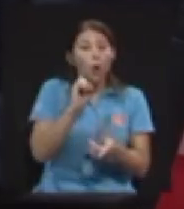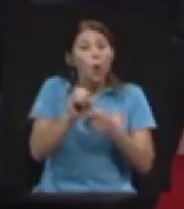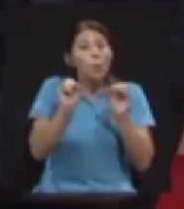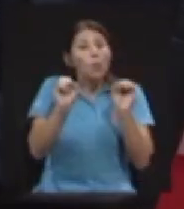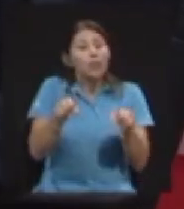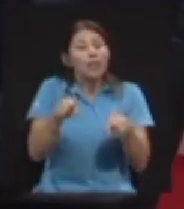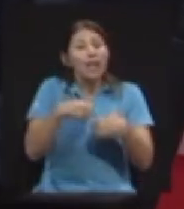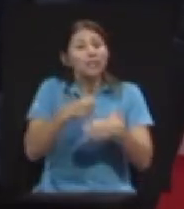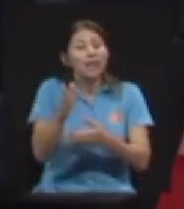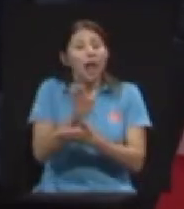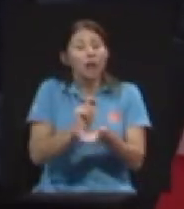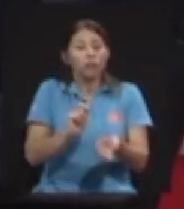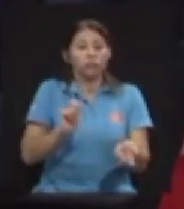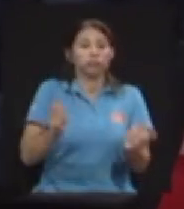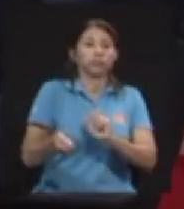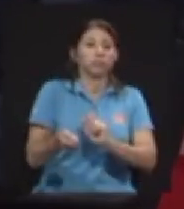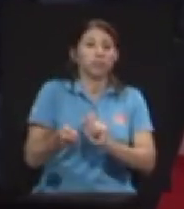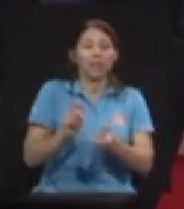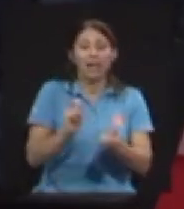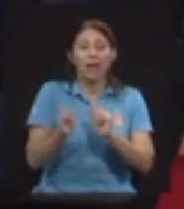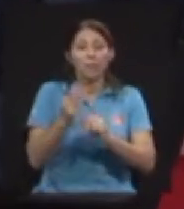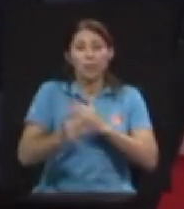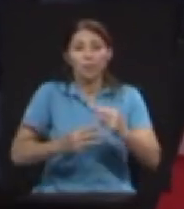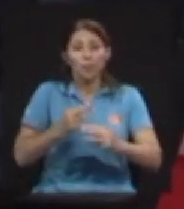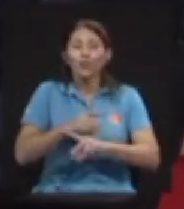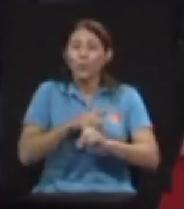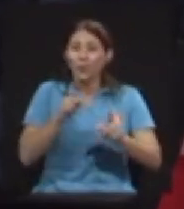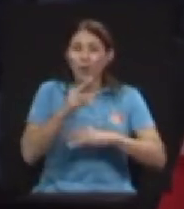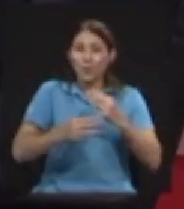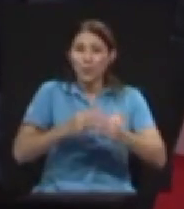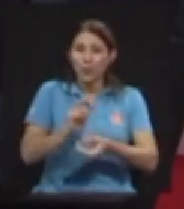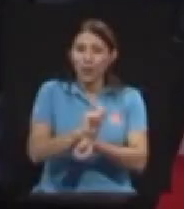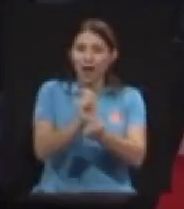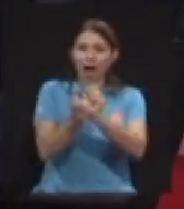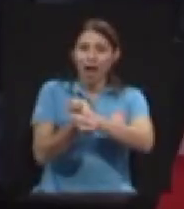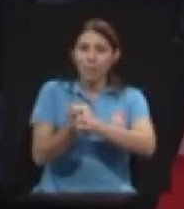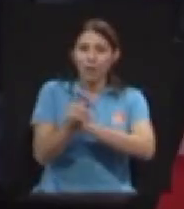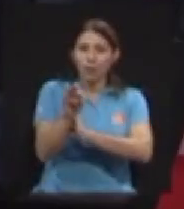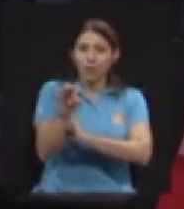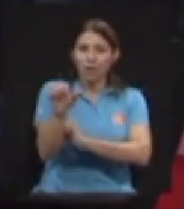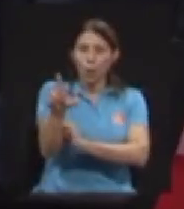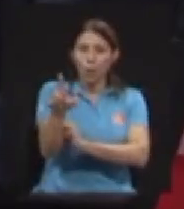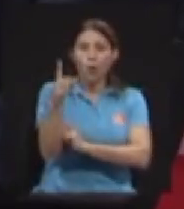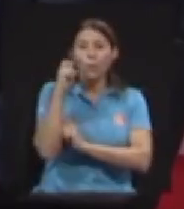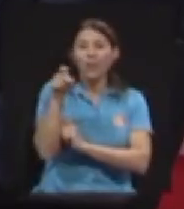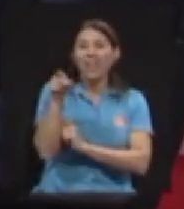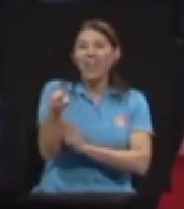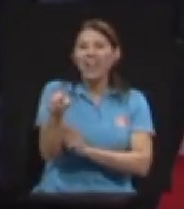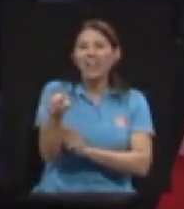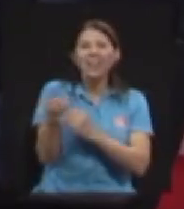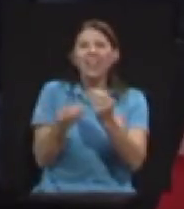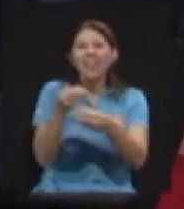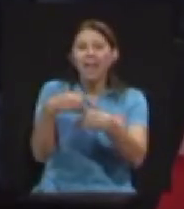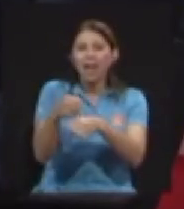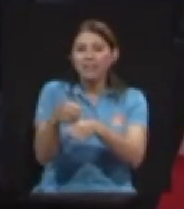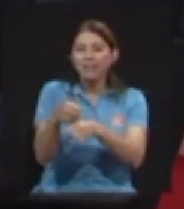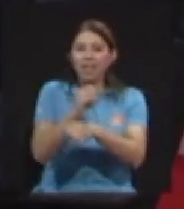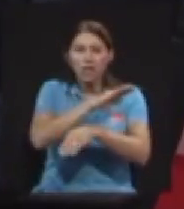el mundo cambia con Tirol, como le digo, porque incorpora todo lo que es la regulación de la industria